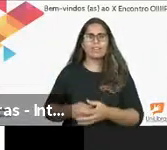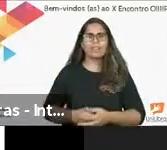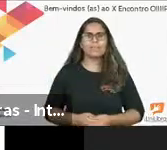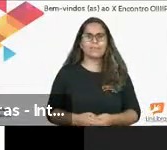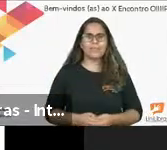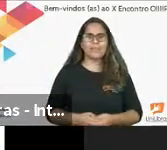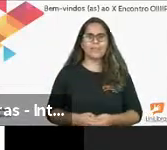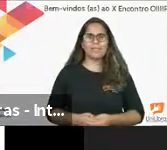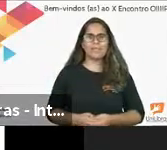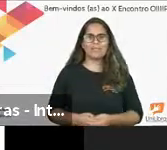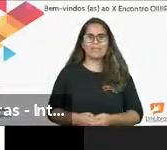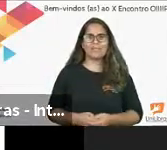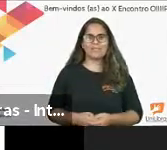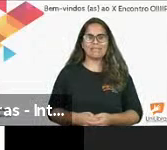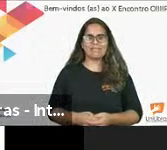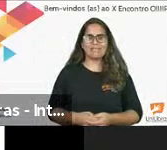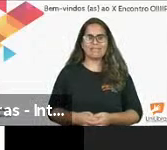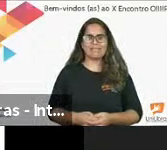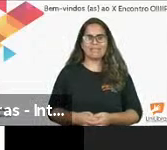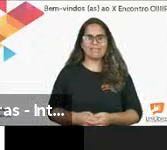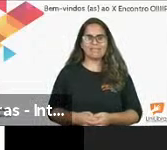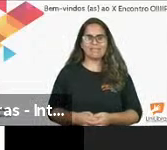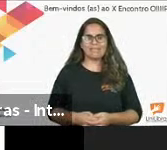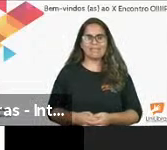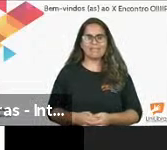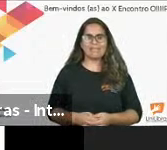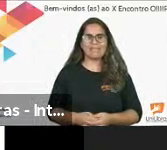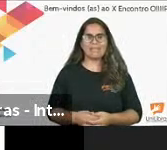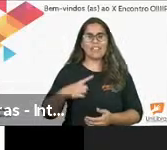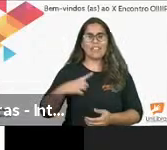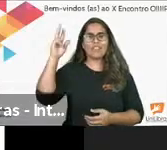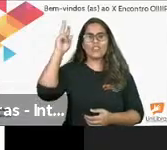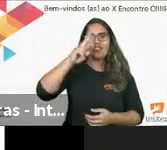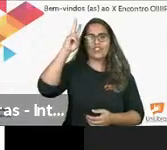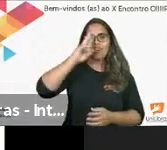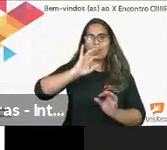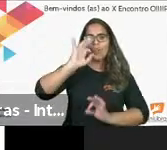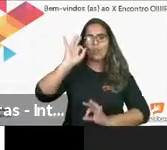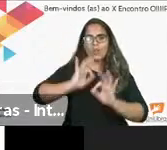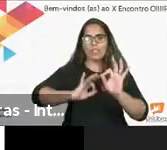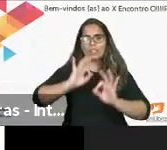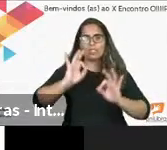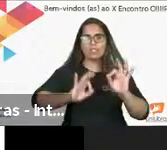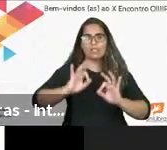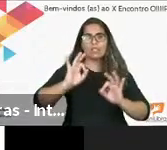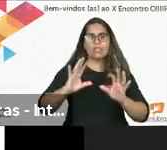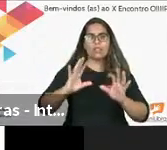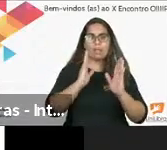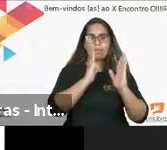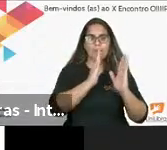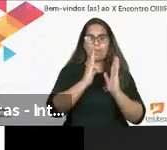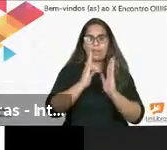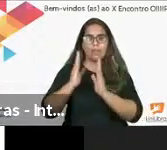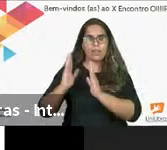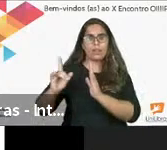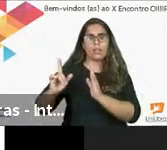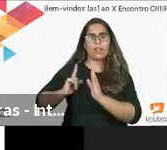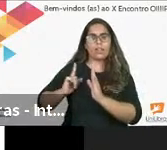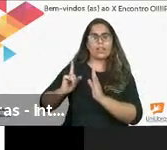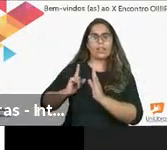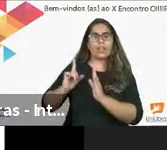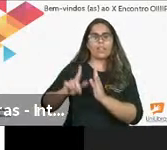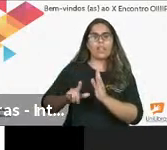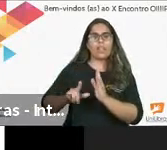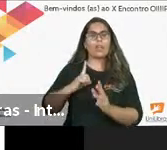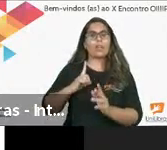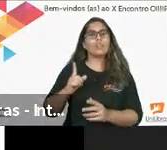nervioso, de un modo que es conmensurable con la historia, con la realización del vivir de ese bicho hasta este instante. Y en este instante este se encuentra con este